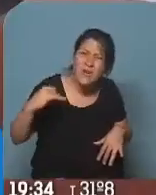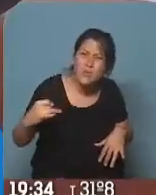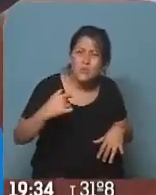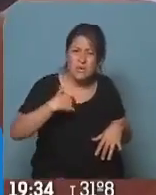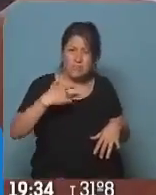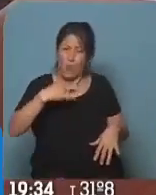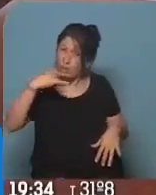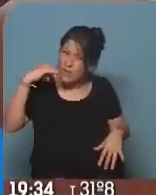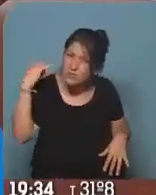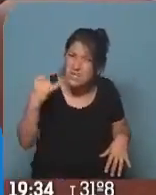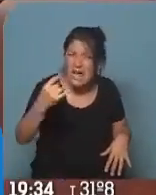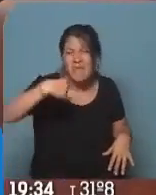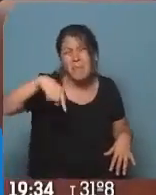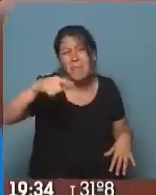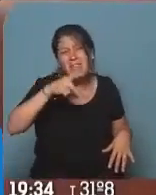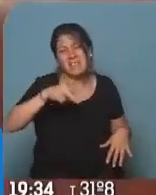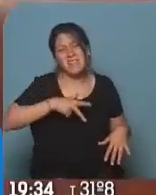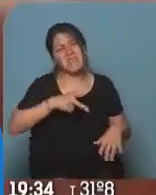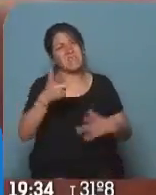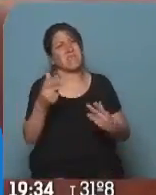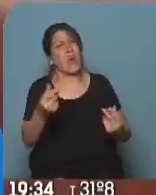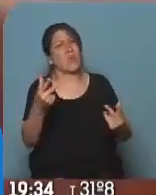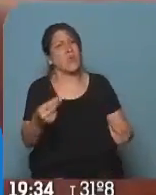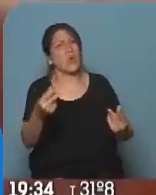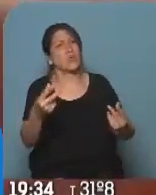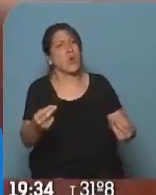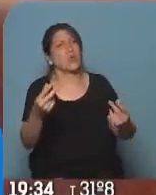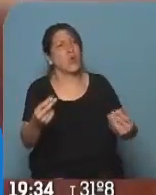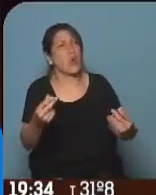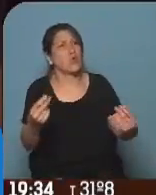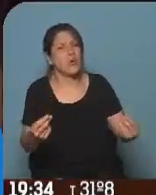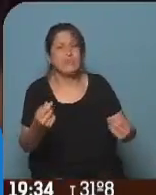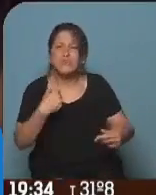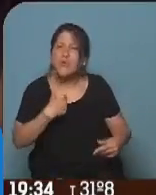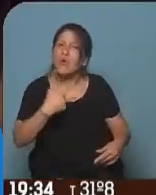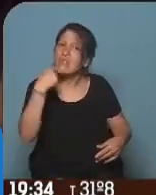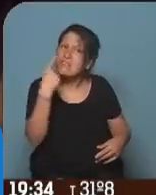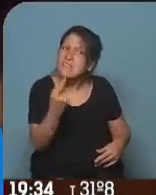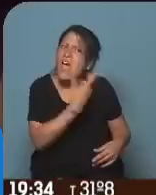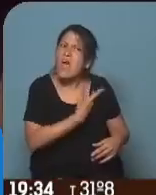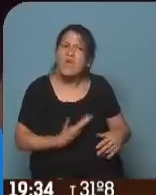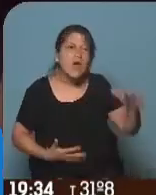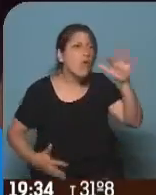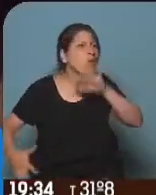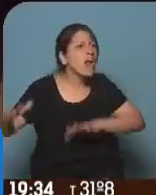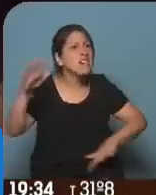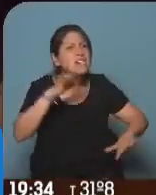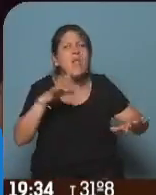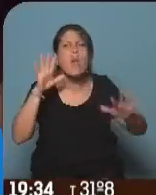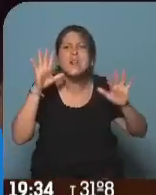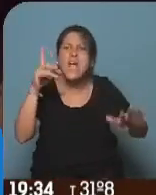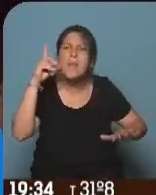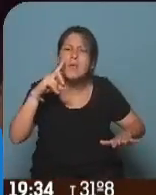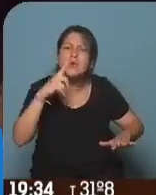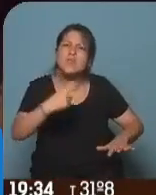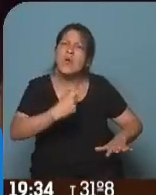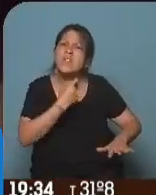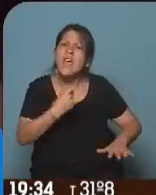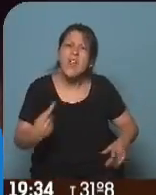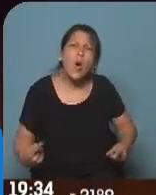era así cuando señalábamos que se había organizado el gobierno para delinquir y demás. La causa de los cuadernos, lo que